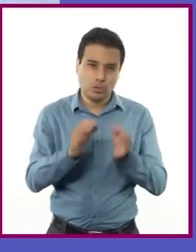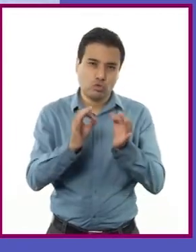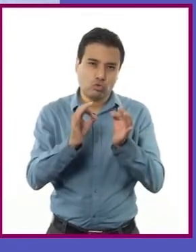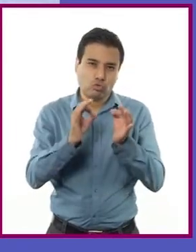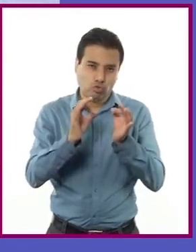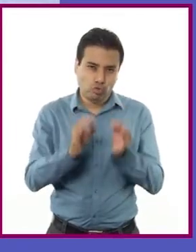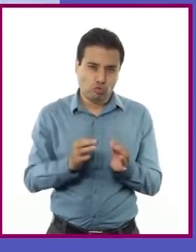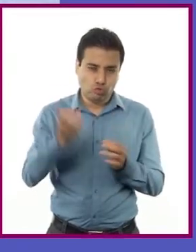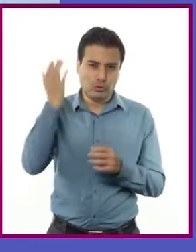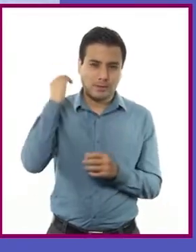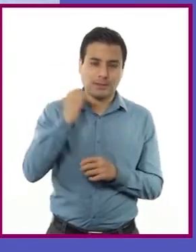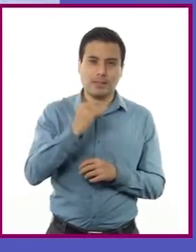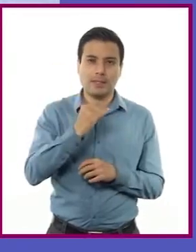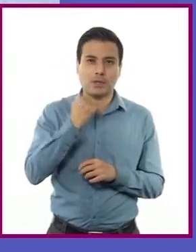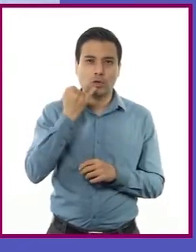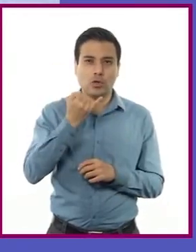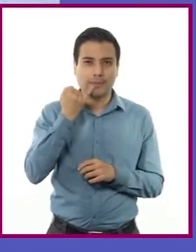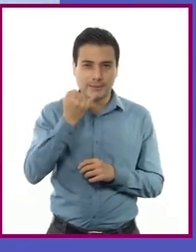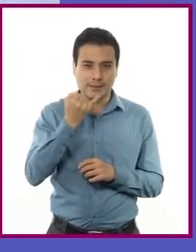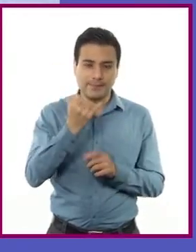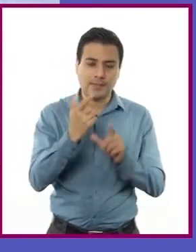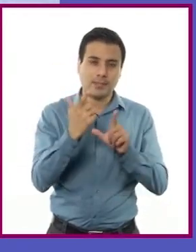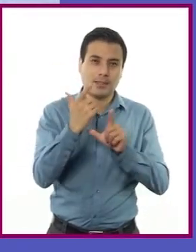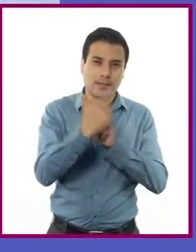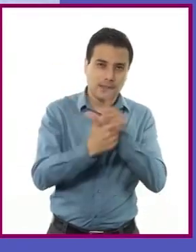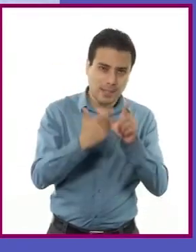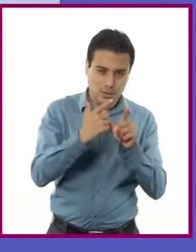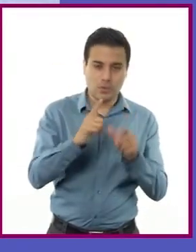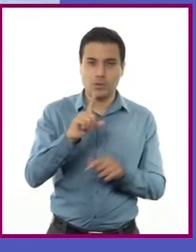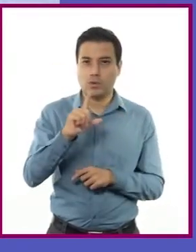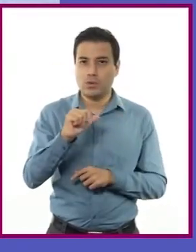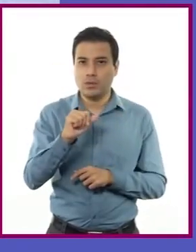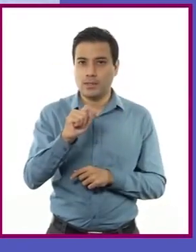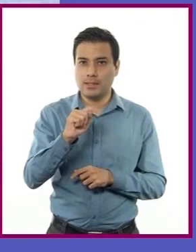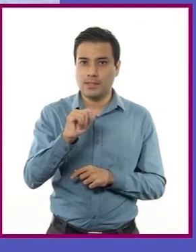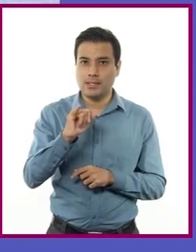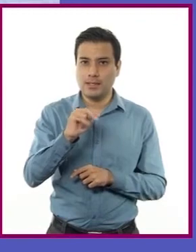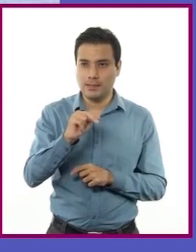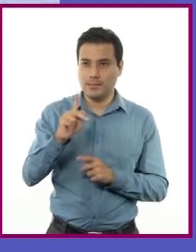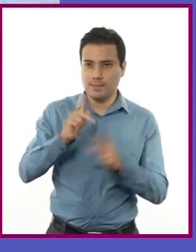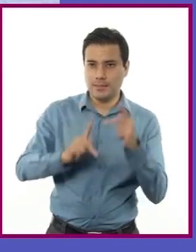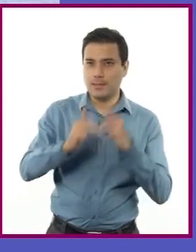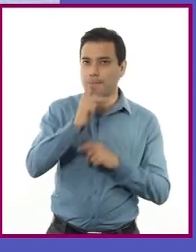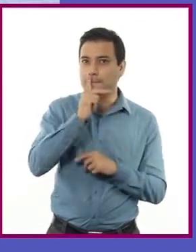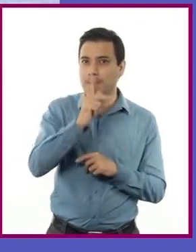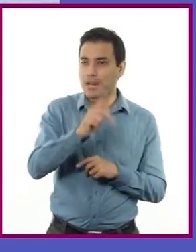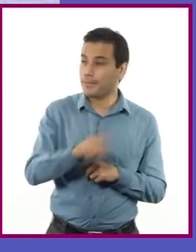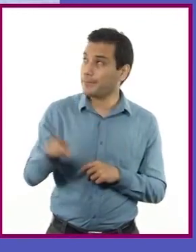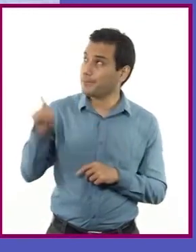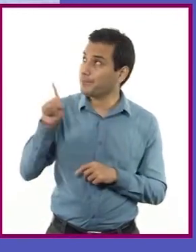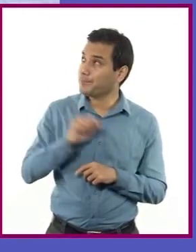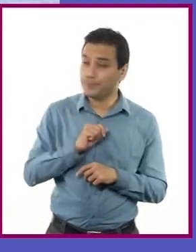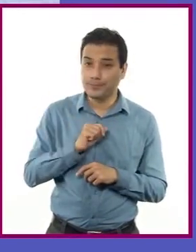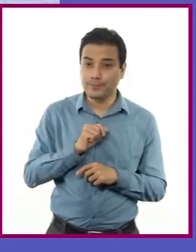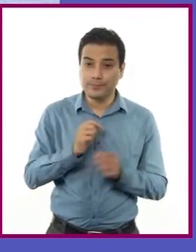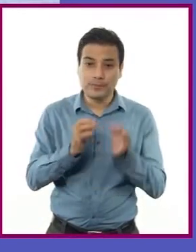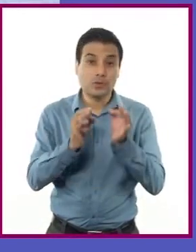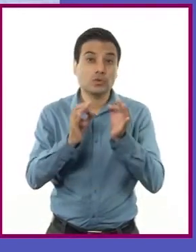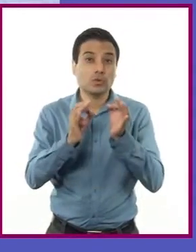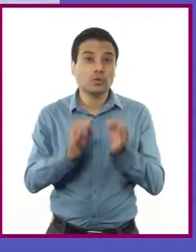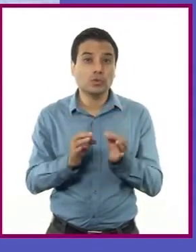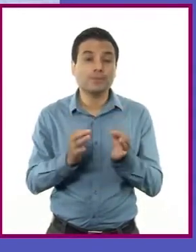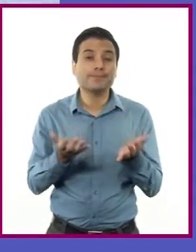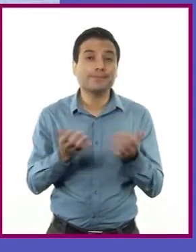dos lenguas antiguas, el griego y latín, como neumonía, palabra que viene del griego